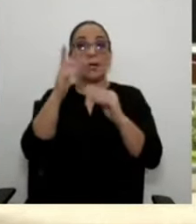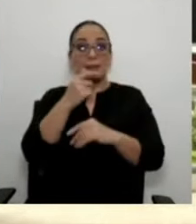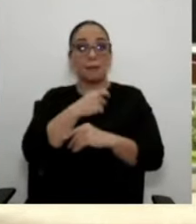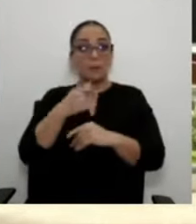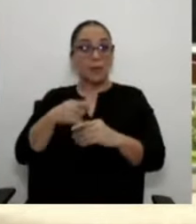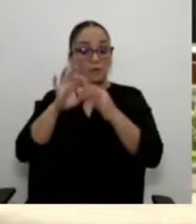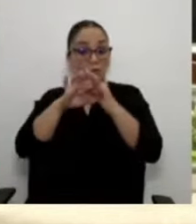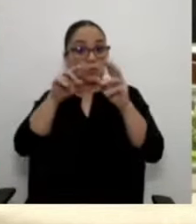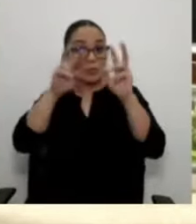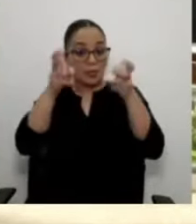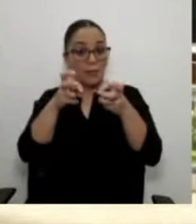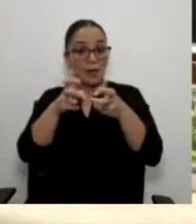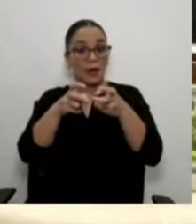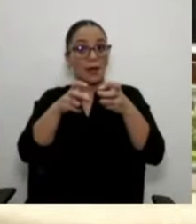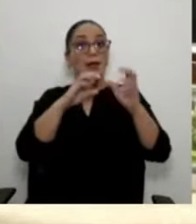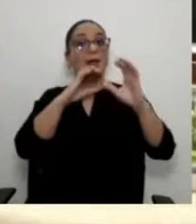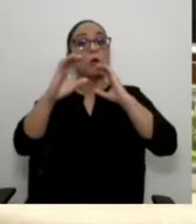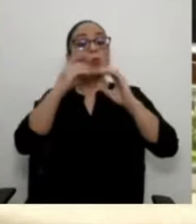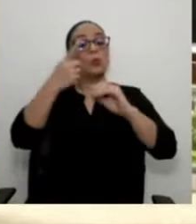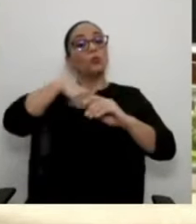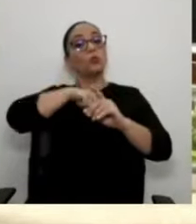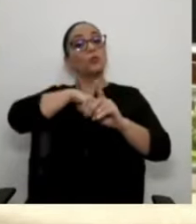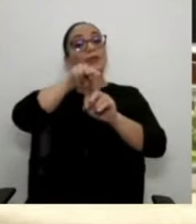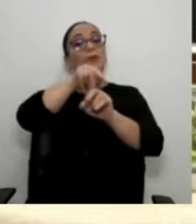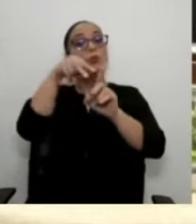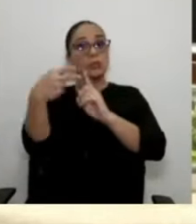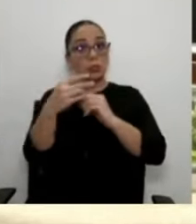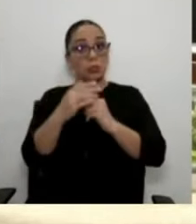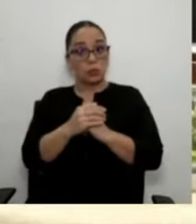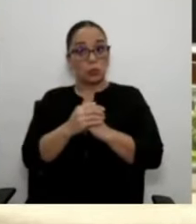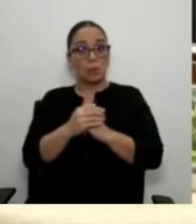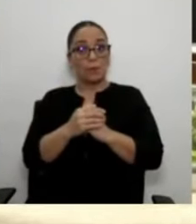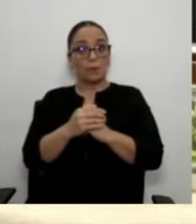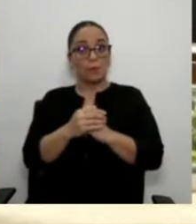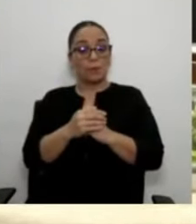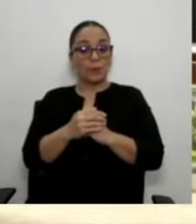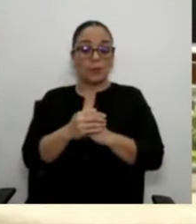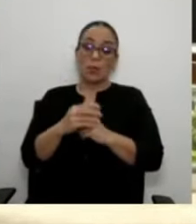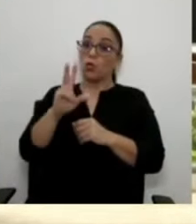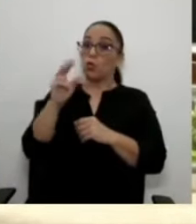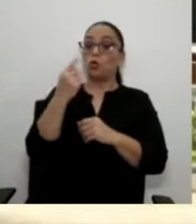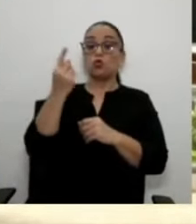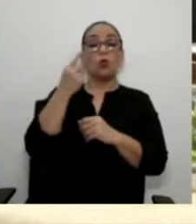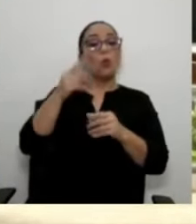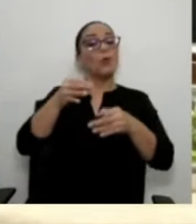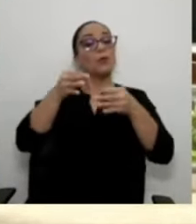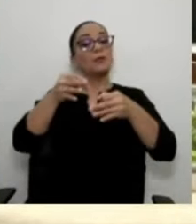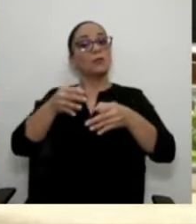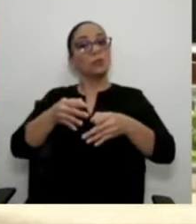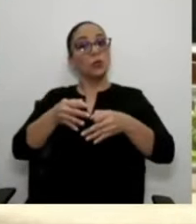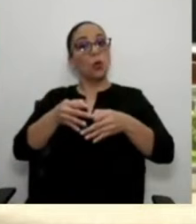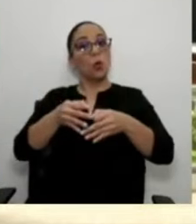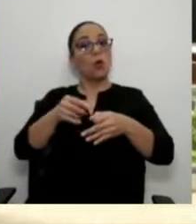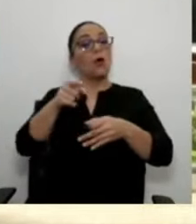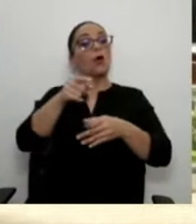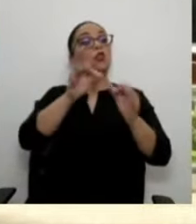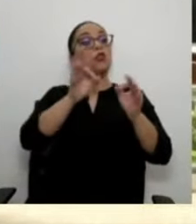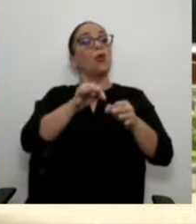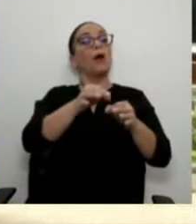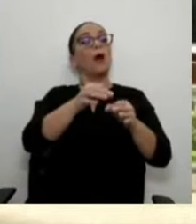le comunicamos nuestra posición. No solo porque la decisión se toma de manera unilateral.